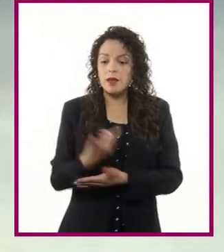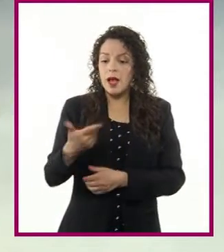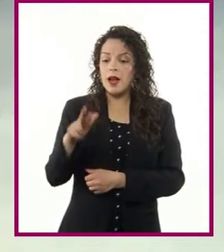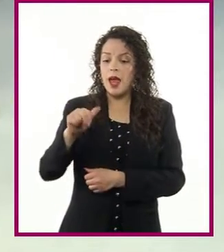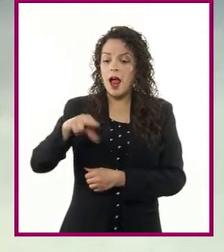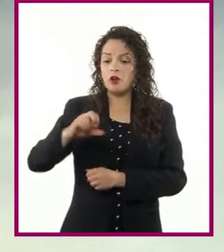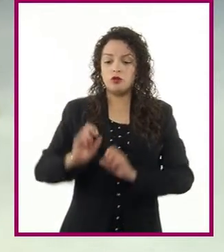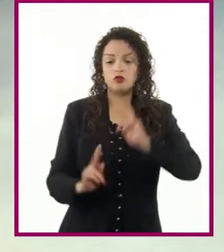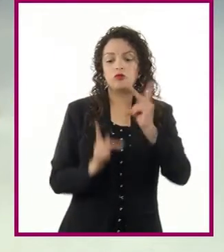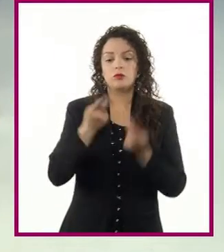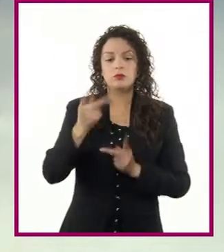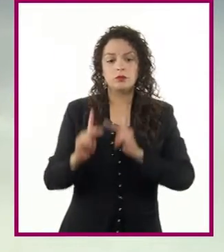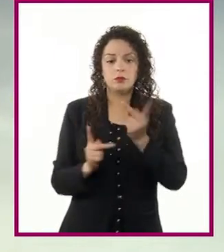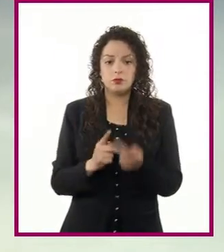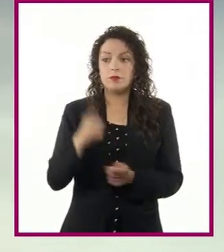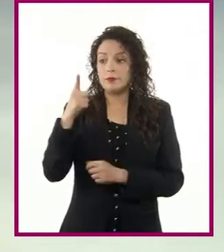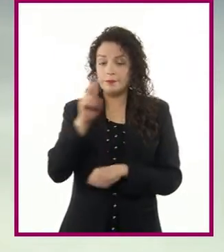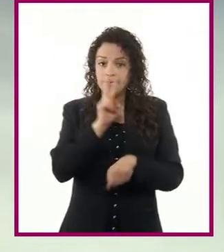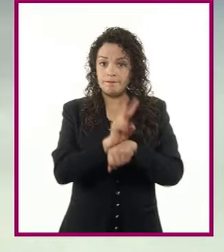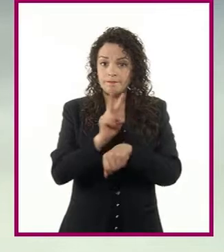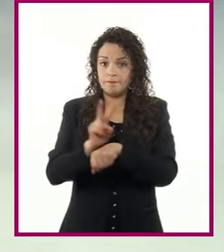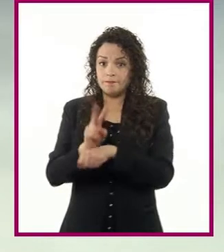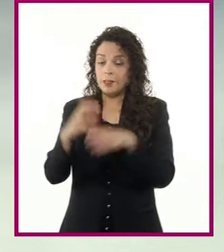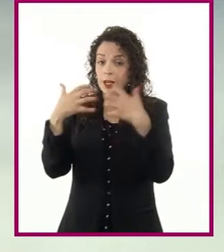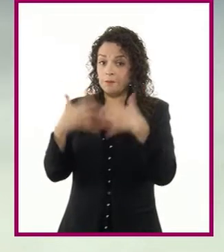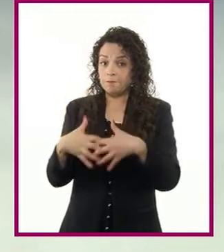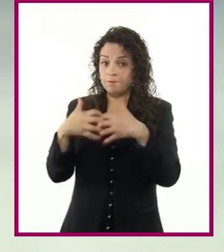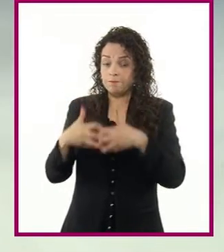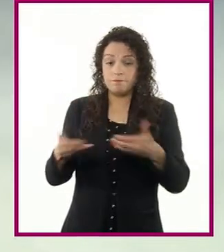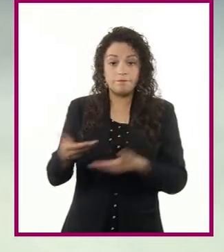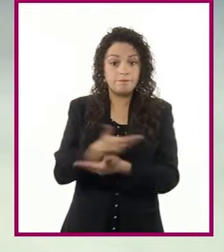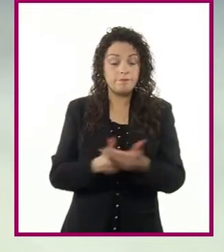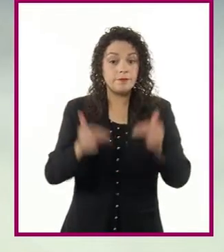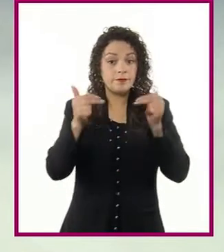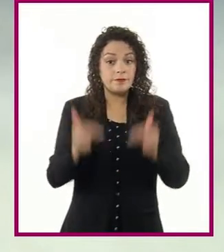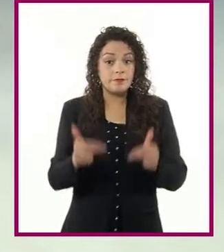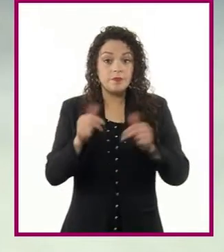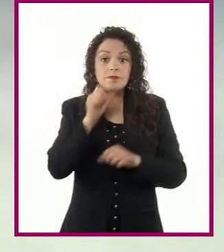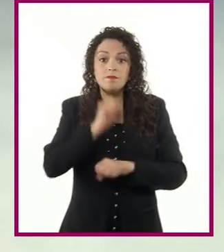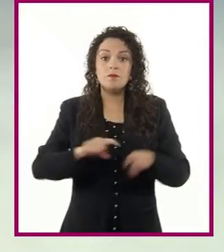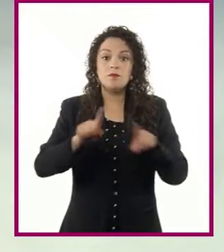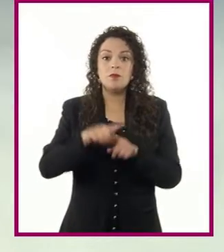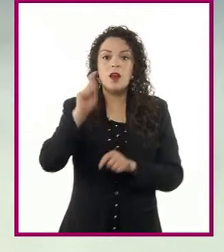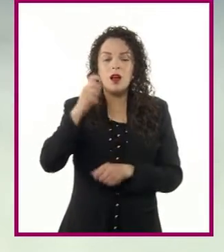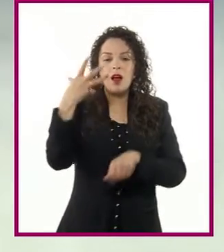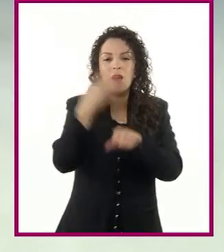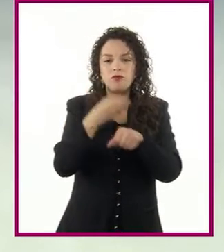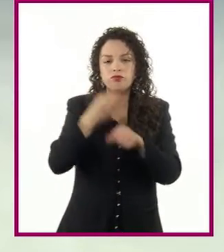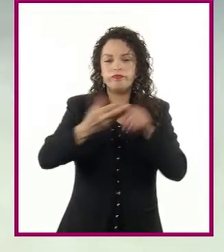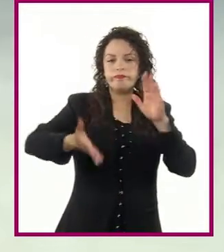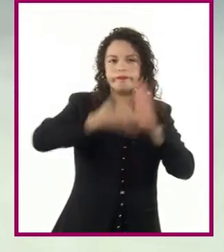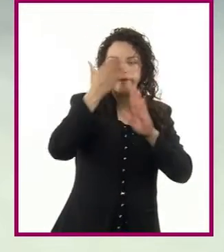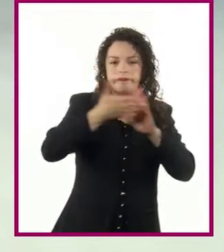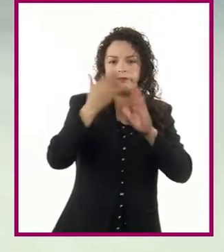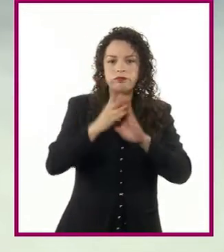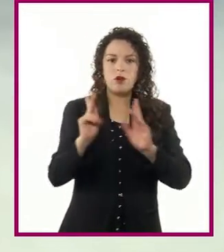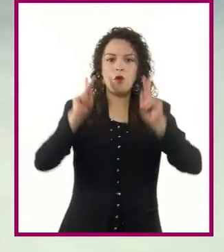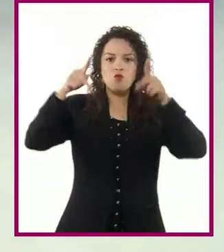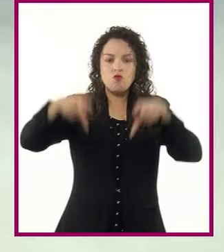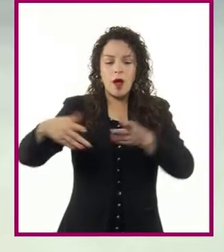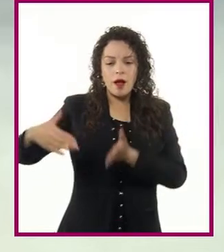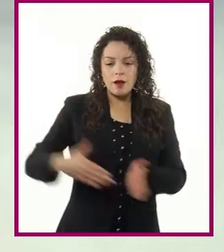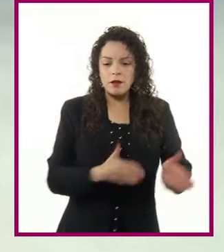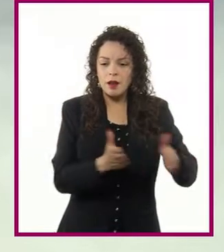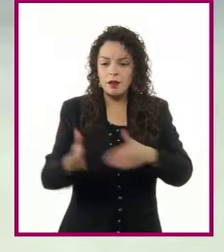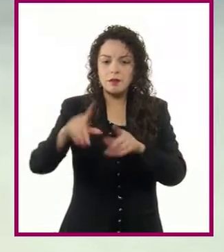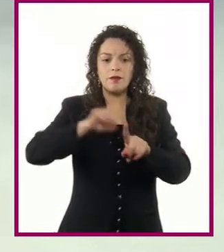la industria y el comercio, igual que las obras públicas, como carreteras, puentes y canales, el